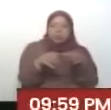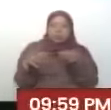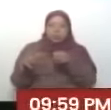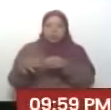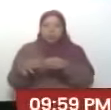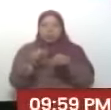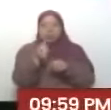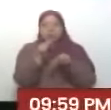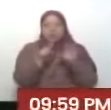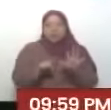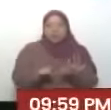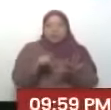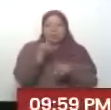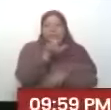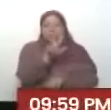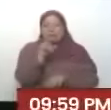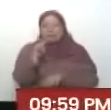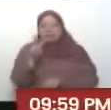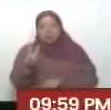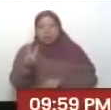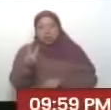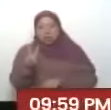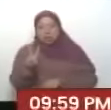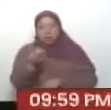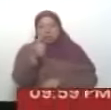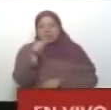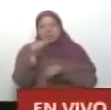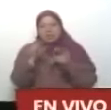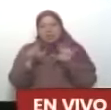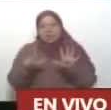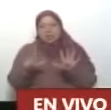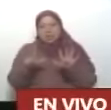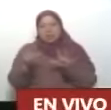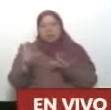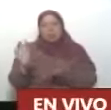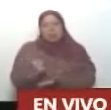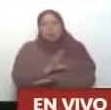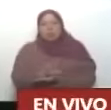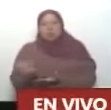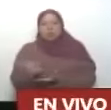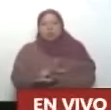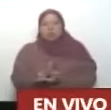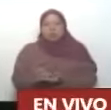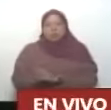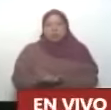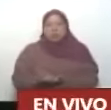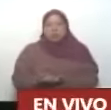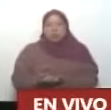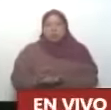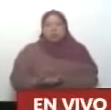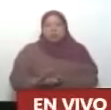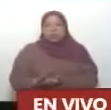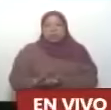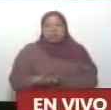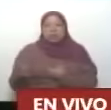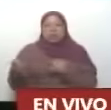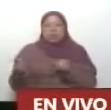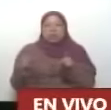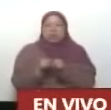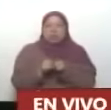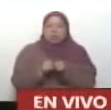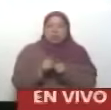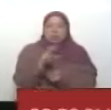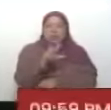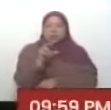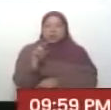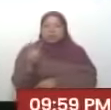16 38. Conciertos. 32. Fueron 16 conciertos de un lado y 16 conciertos. 32, me quedaba corto. Sí, se quedó corto.